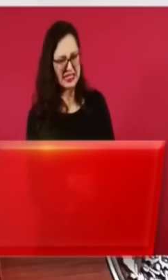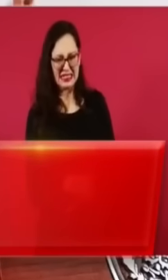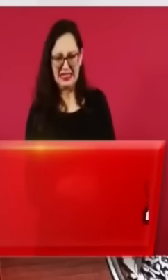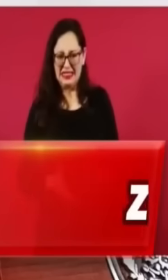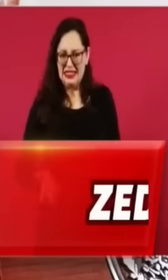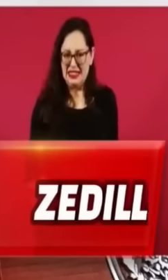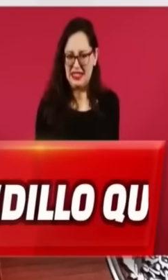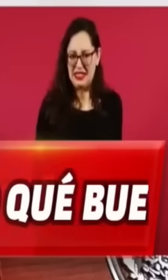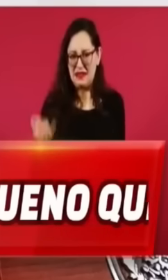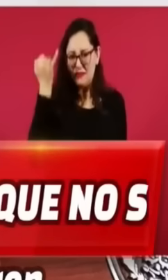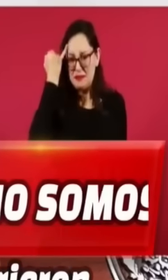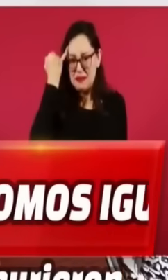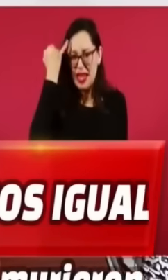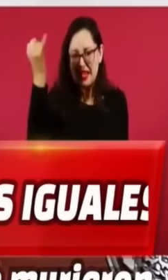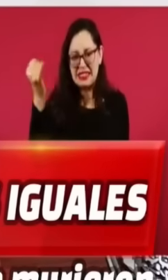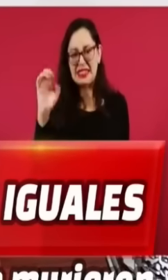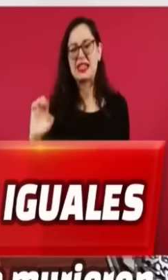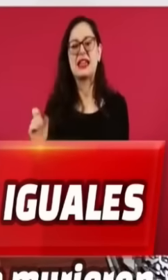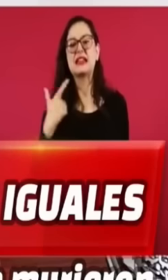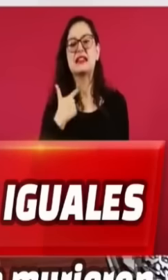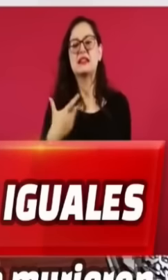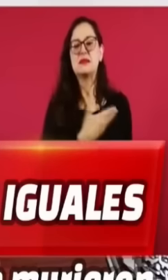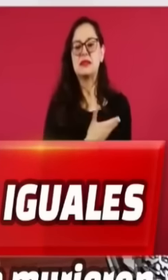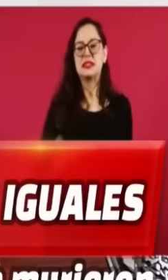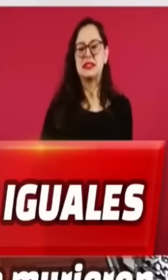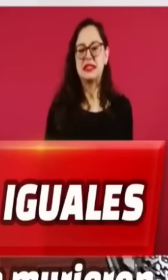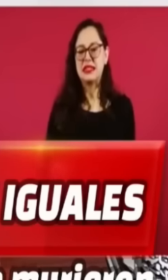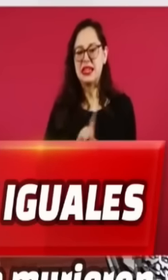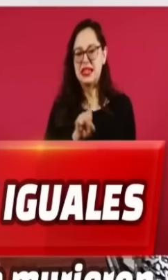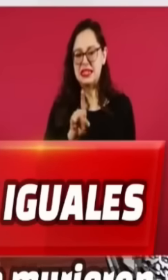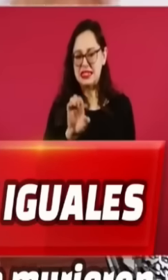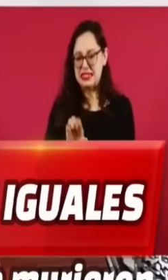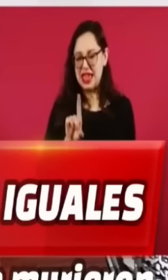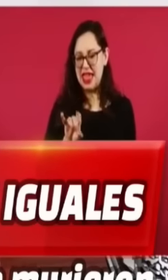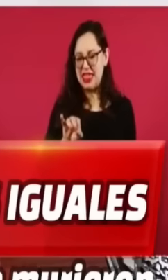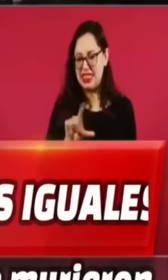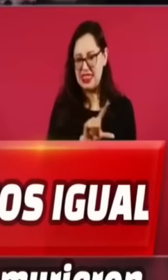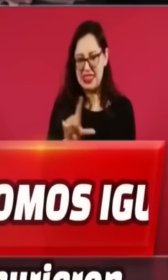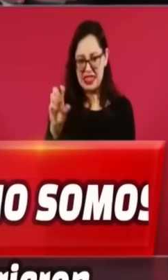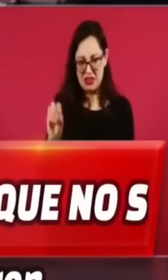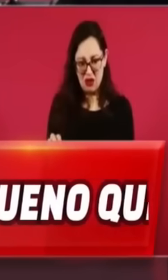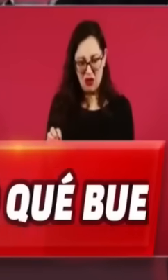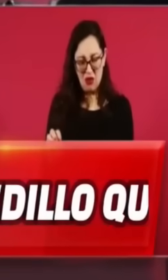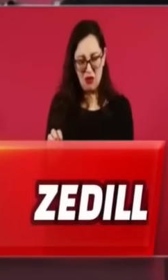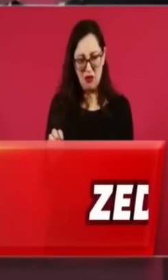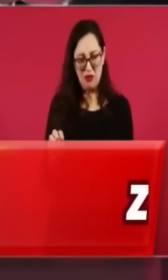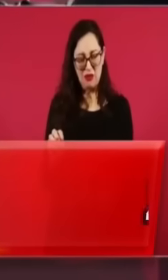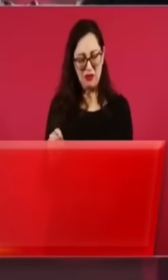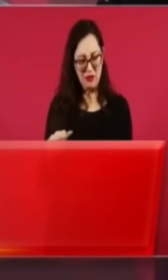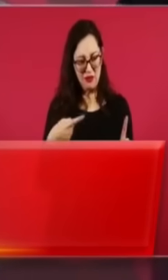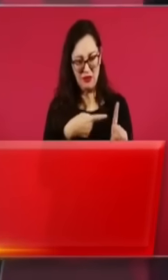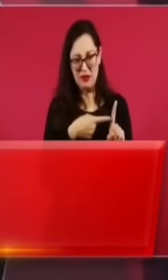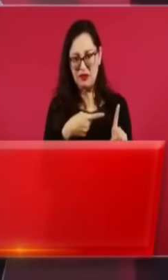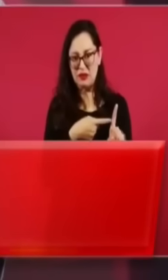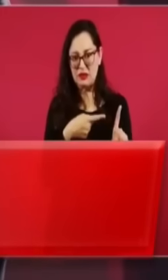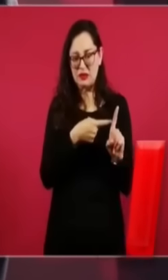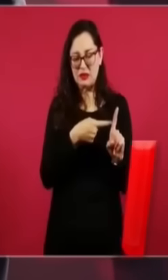¿Ya lo escuchó? Si al igual que el presidente y al igual que este humilde servidor Bitcolo sale, usted opina igual, que es un